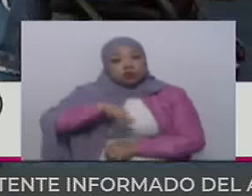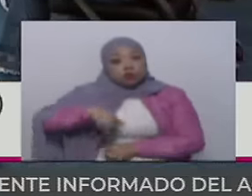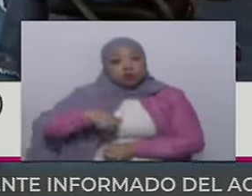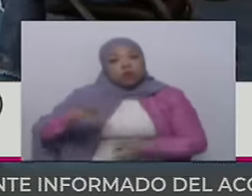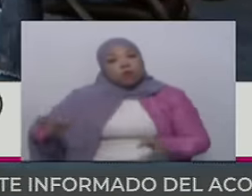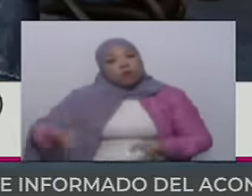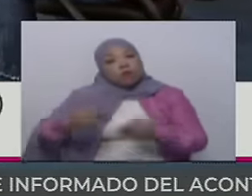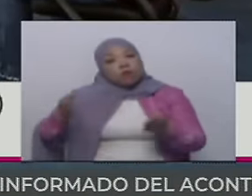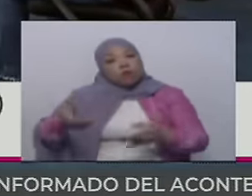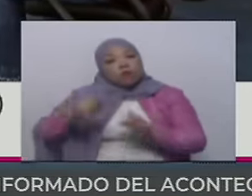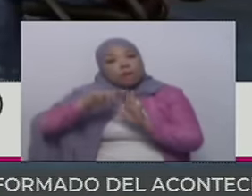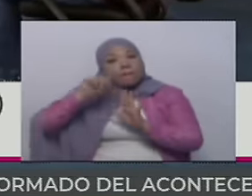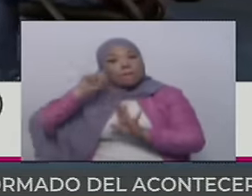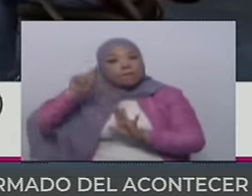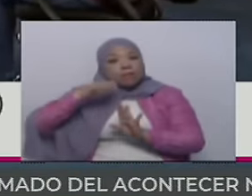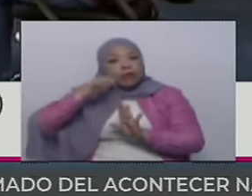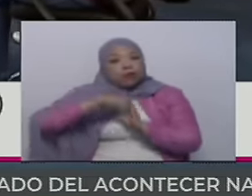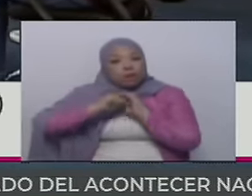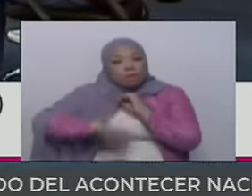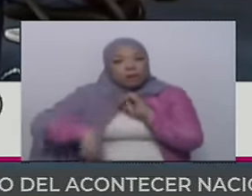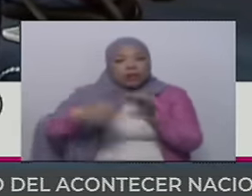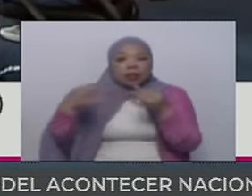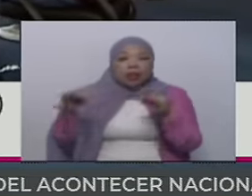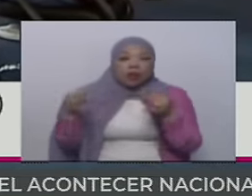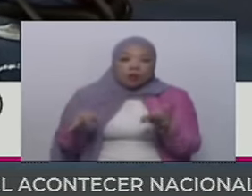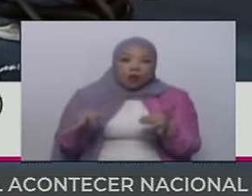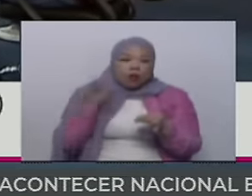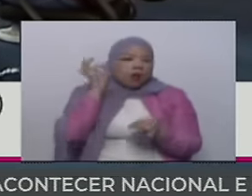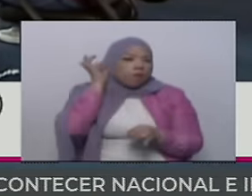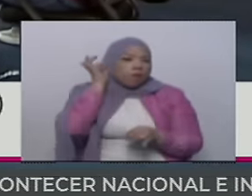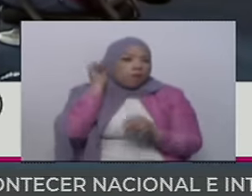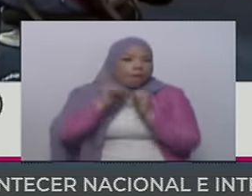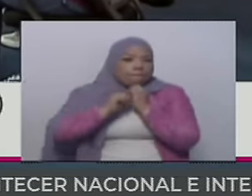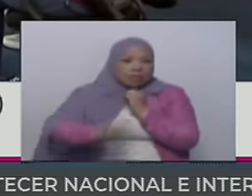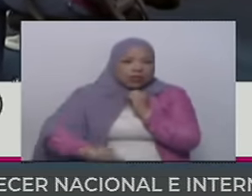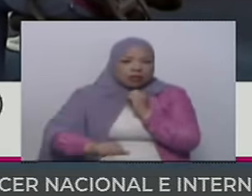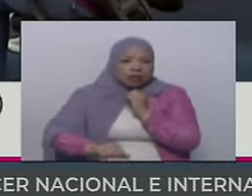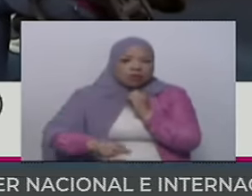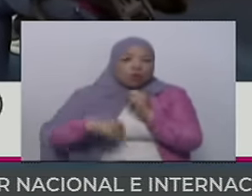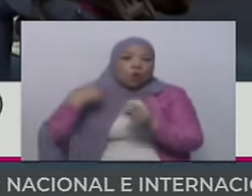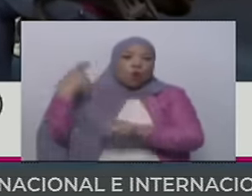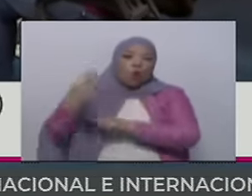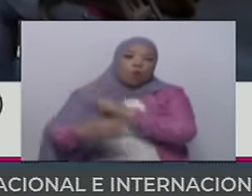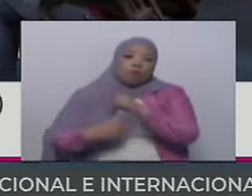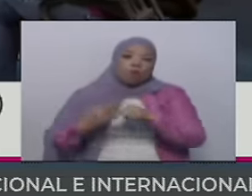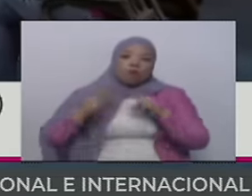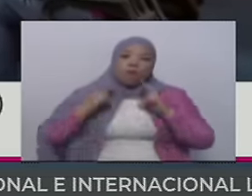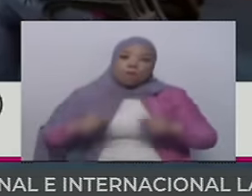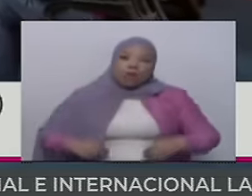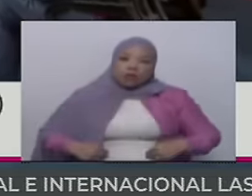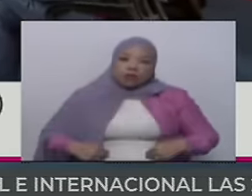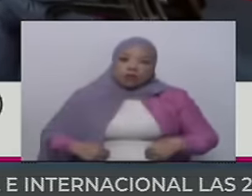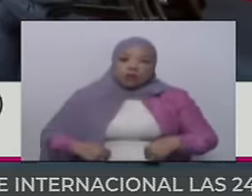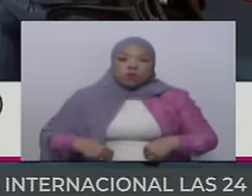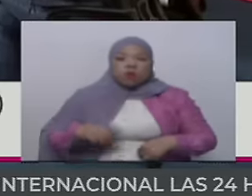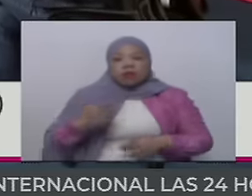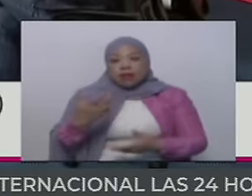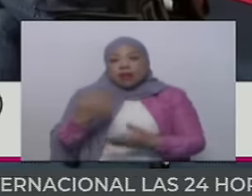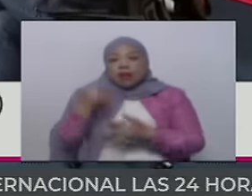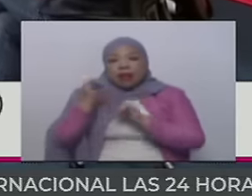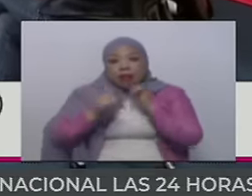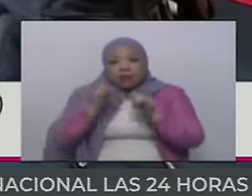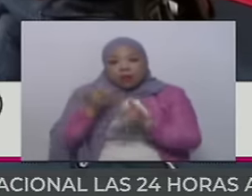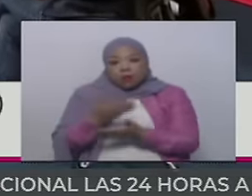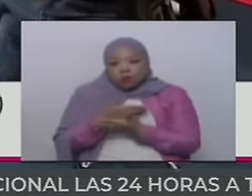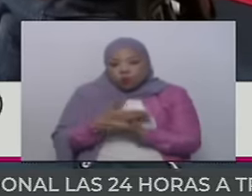del parto natural, del parto humanitario y de la lactancia materna. Lo